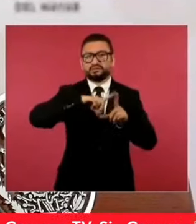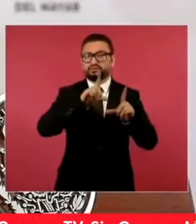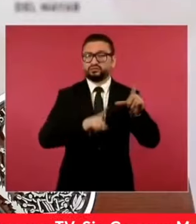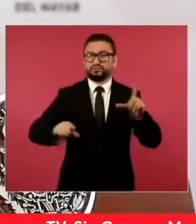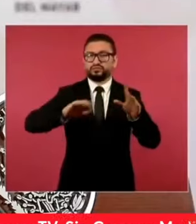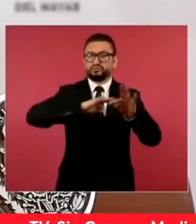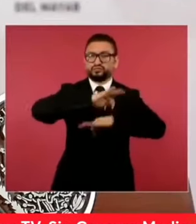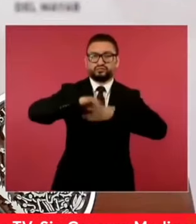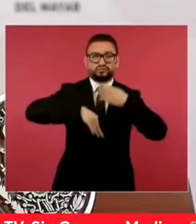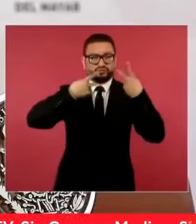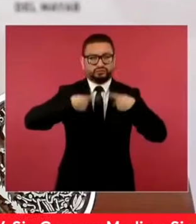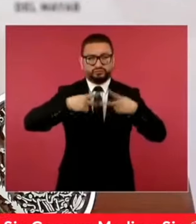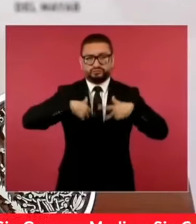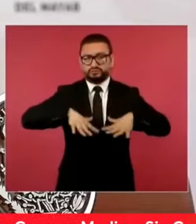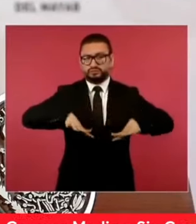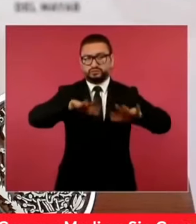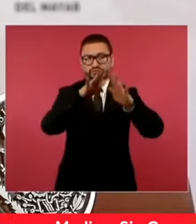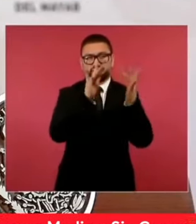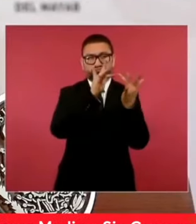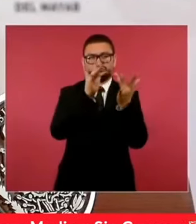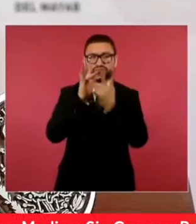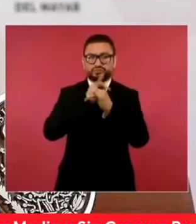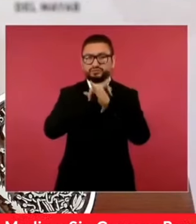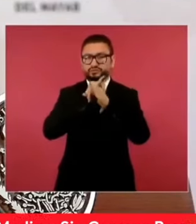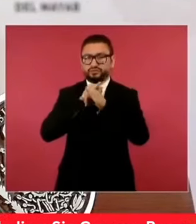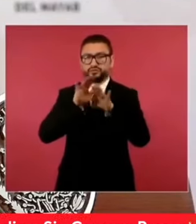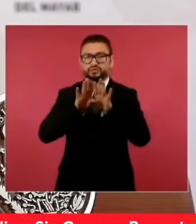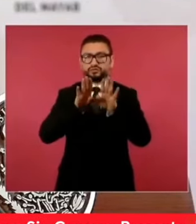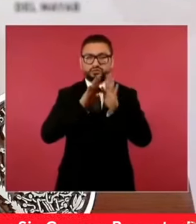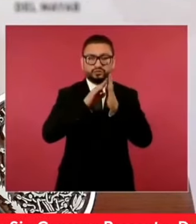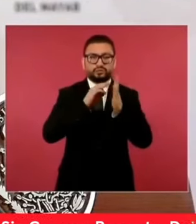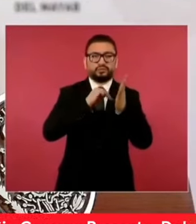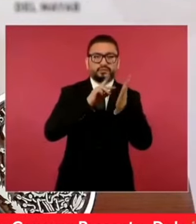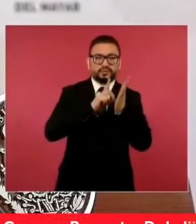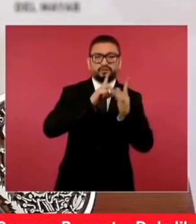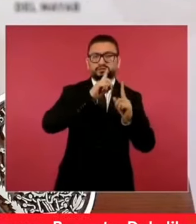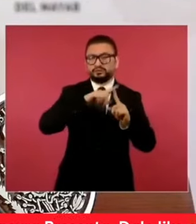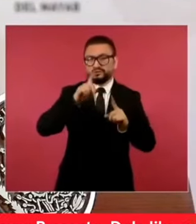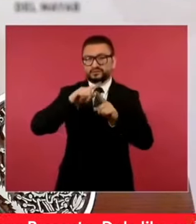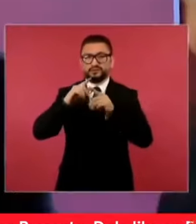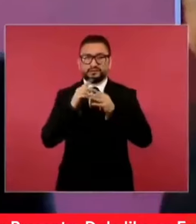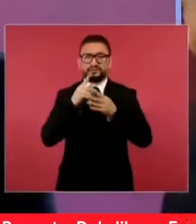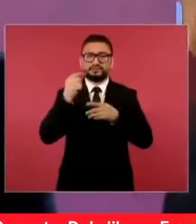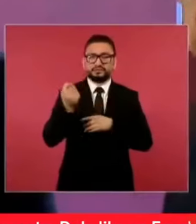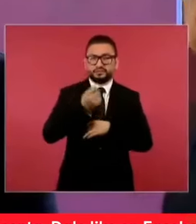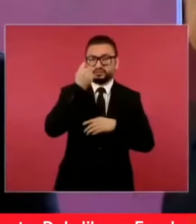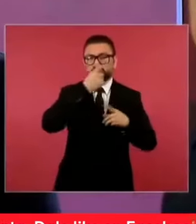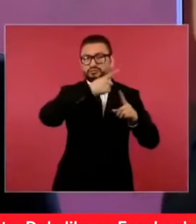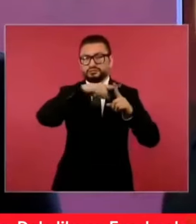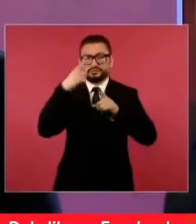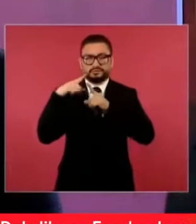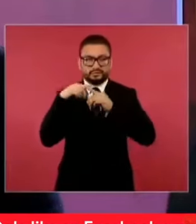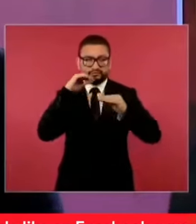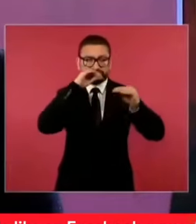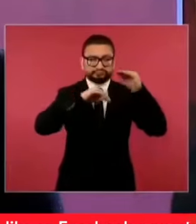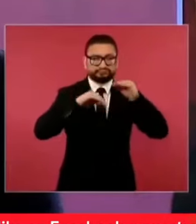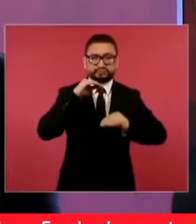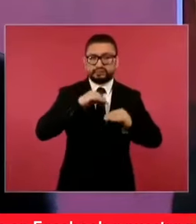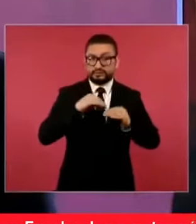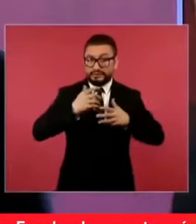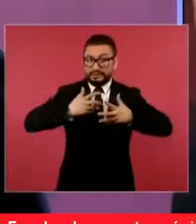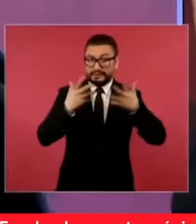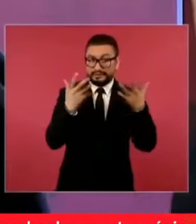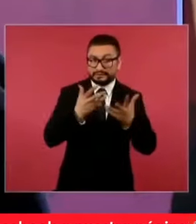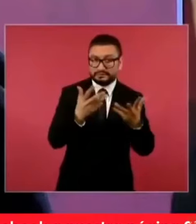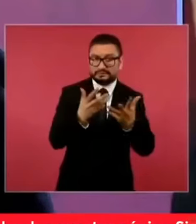país con Internet mediante diversas estrategias y tecnologías. Para llevar a cabo este gran desafío, se tuvo que